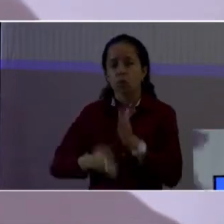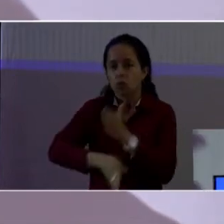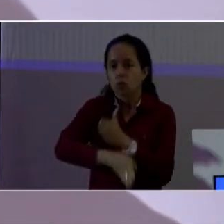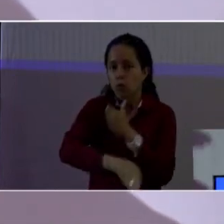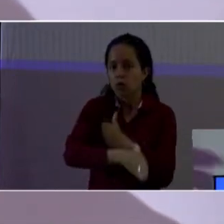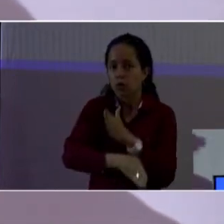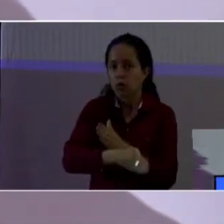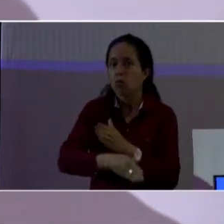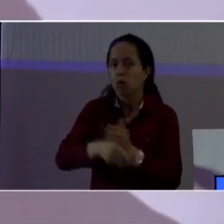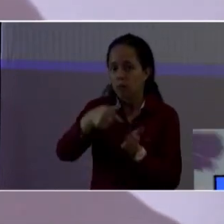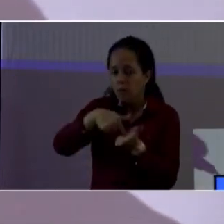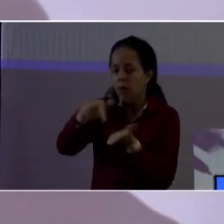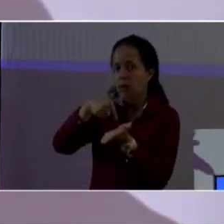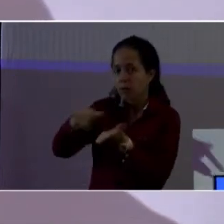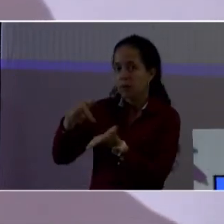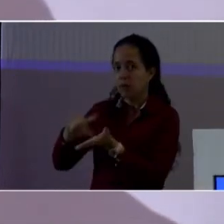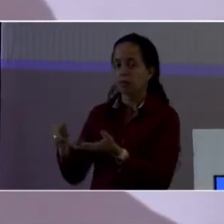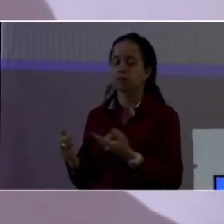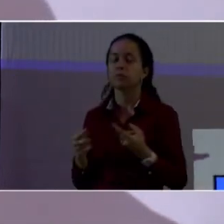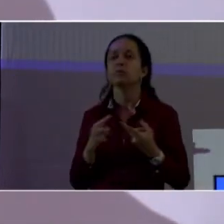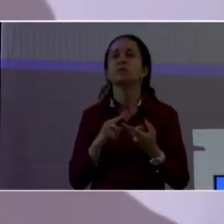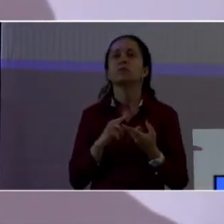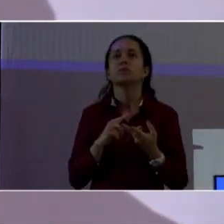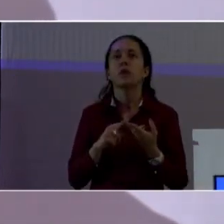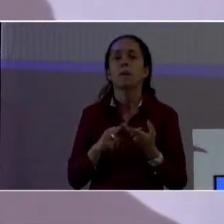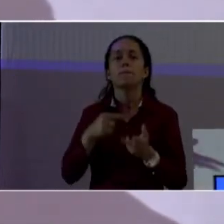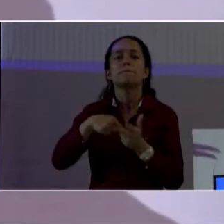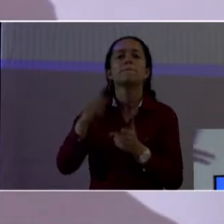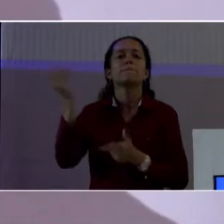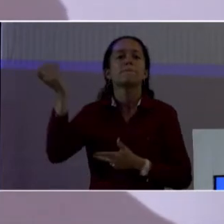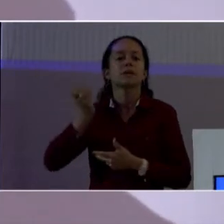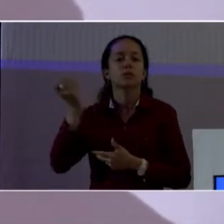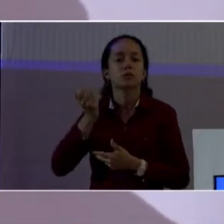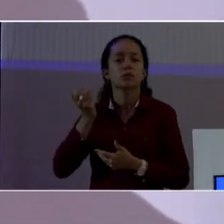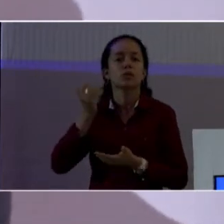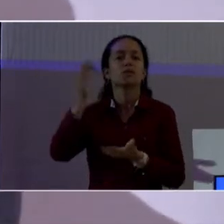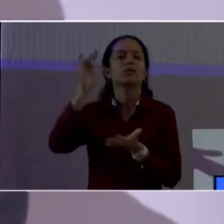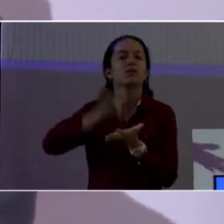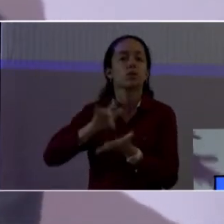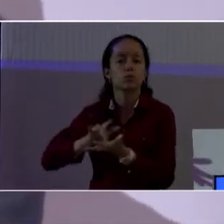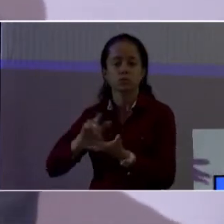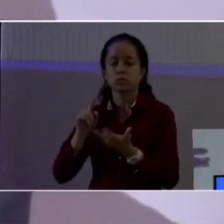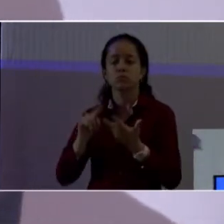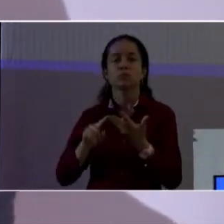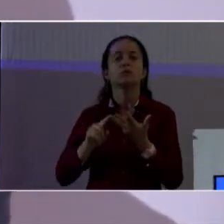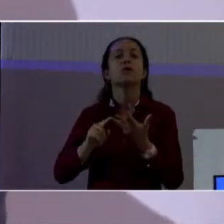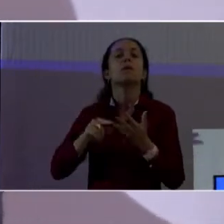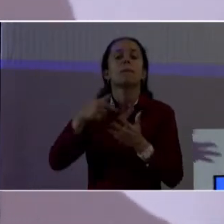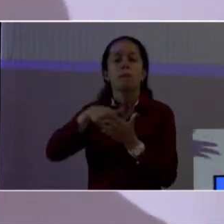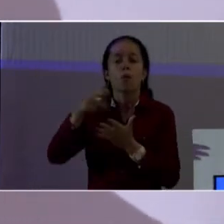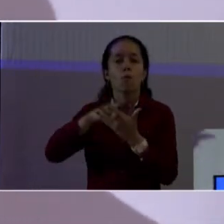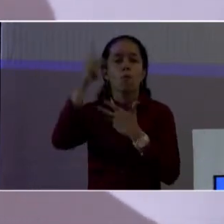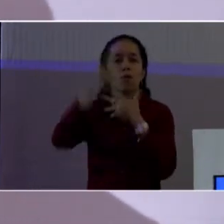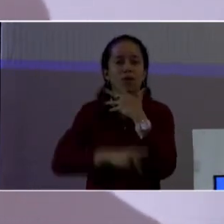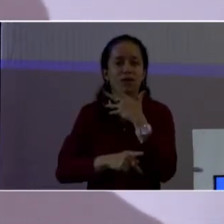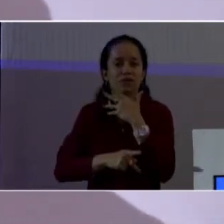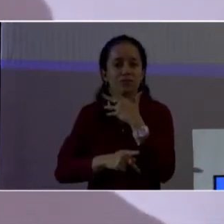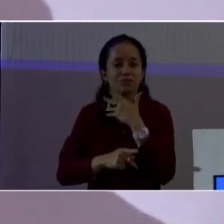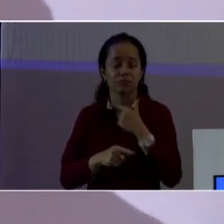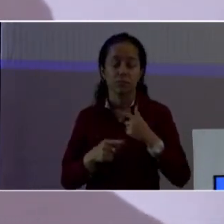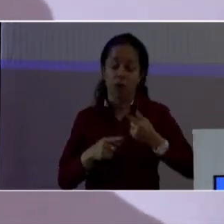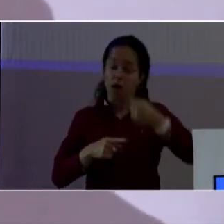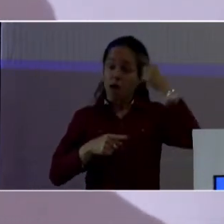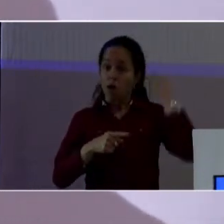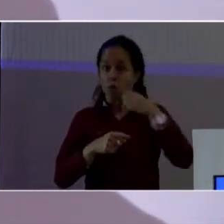seguimos atendiéndola, el pago de pensiones y BEPS y el pago de proyectos productivos. Para el año